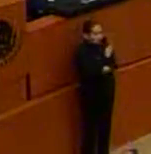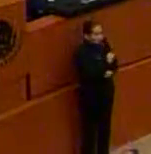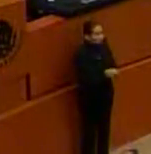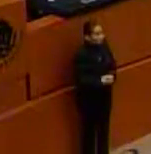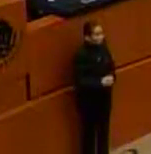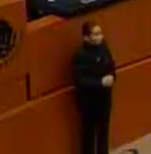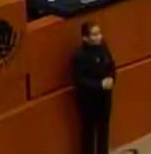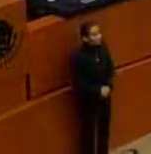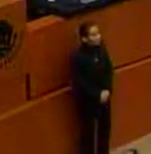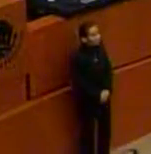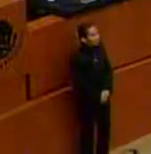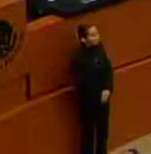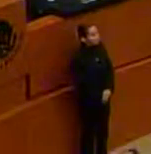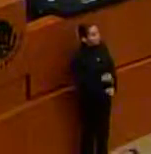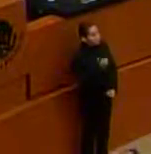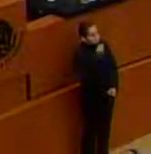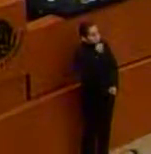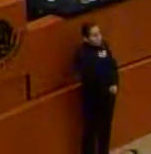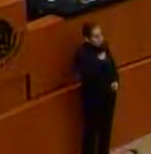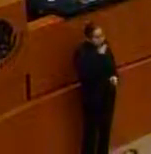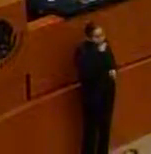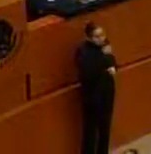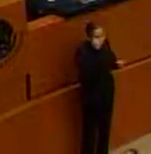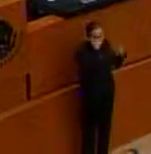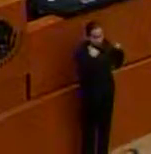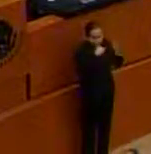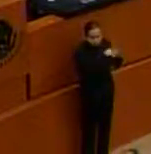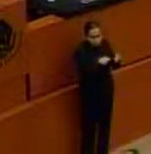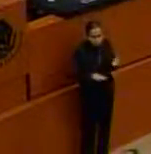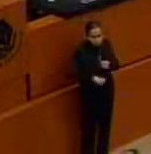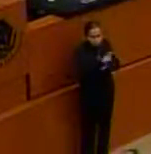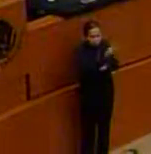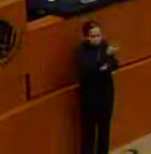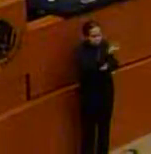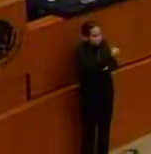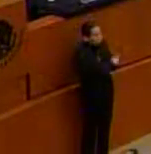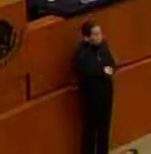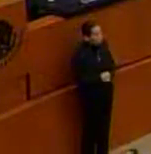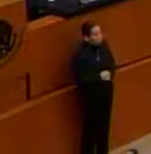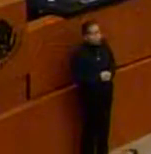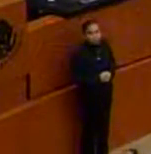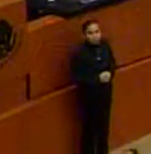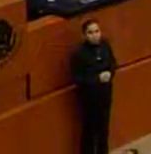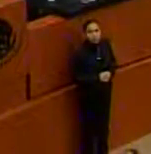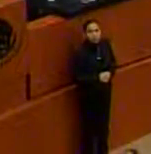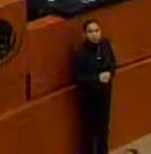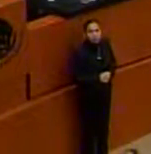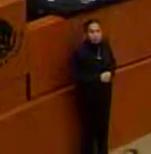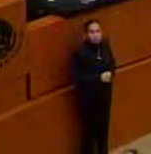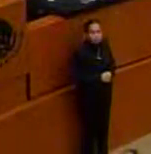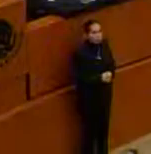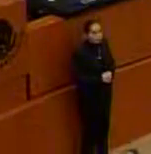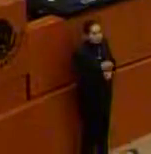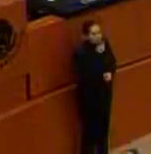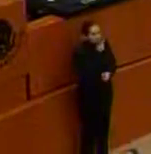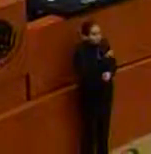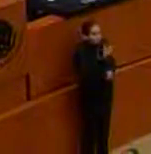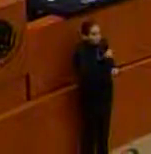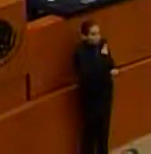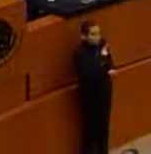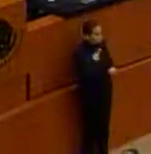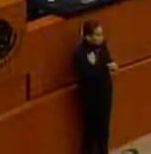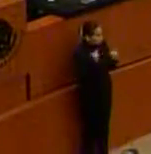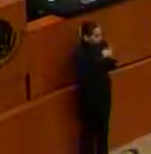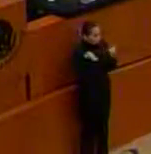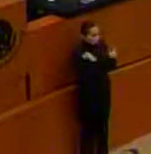costumbre, y aunque se asevera que en las zonas urbanas, en las grandes ciudades, ¿verdad?, de Irán, no